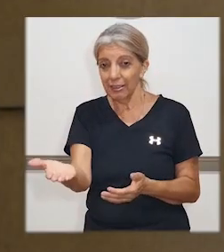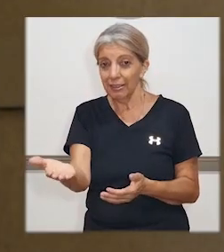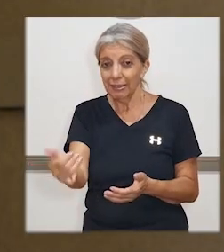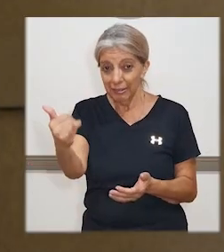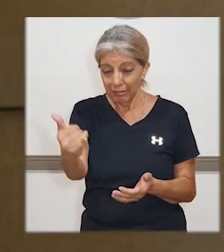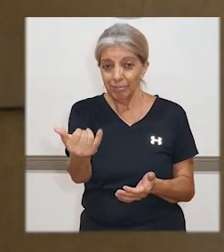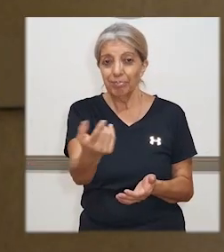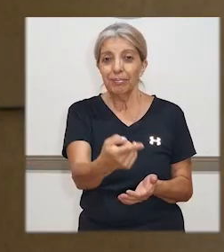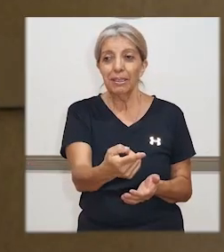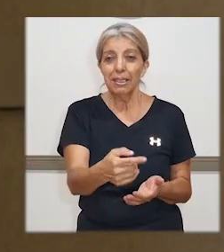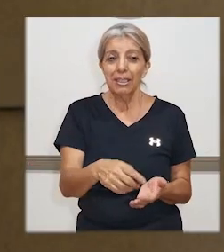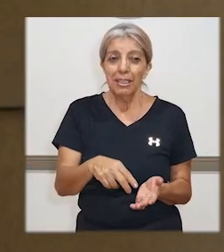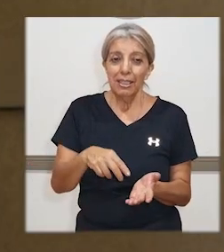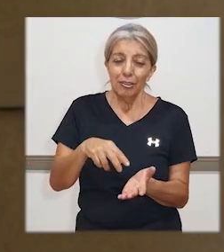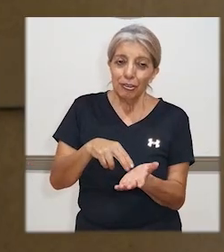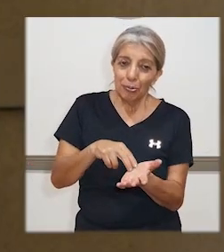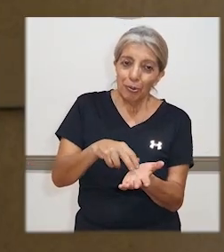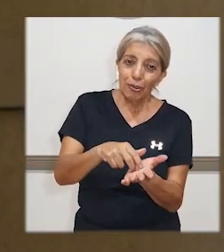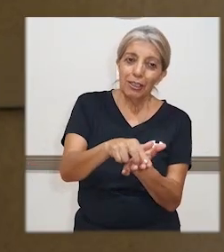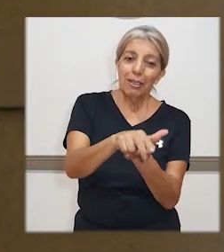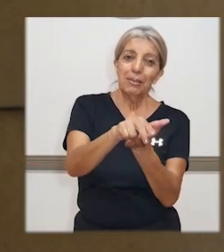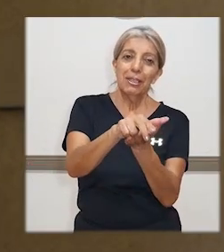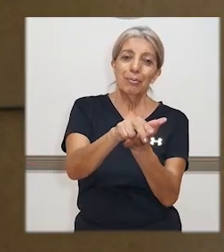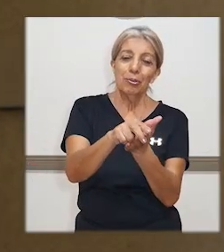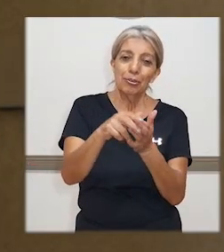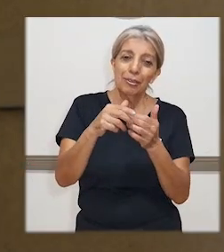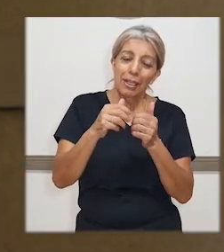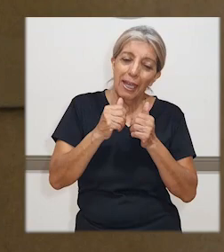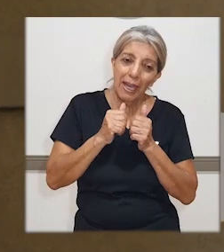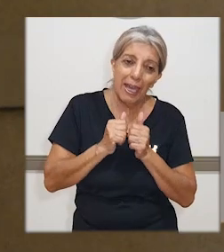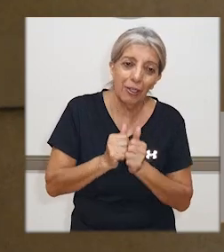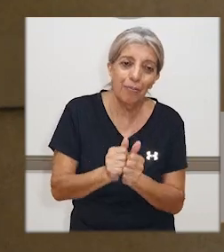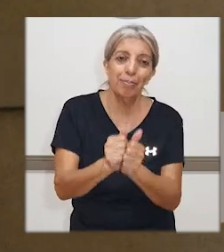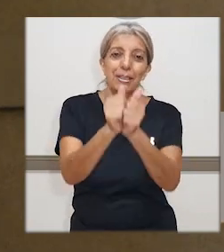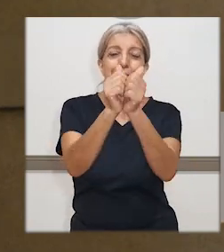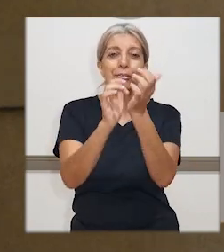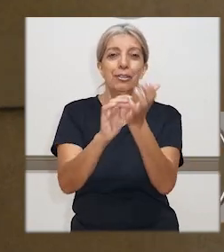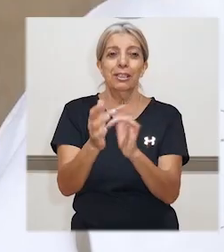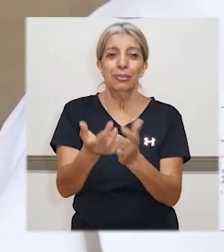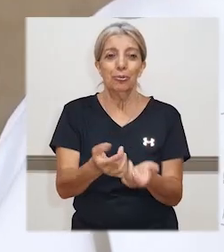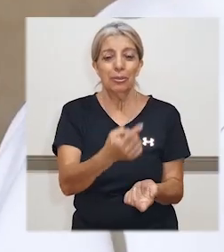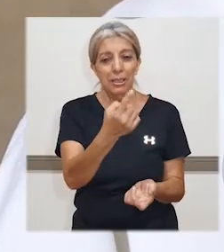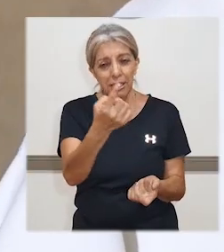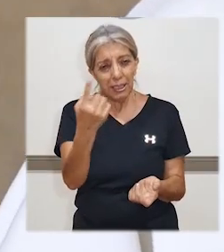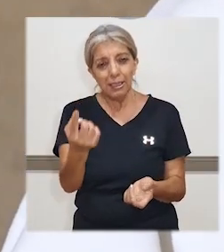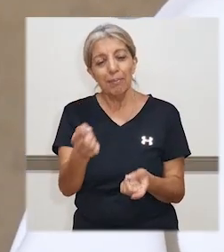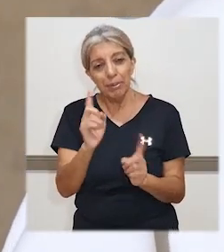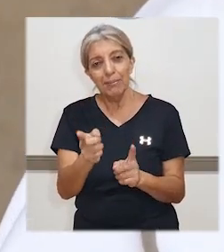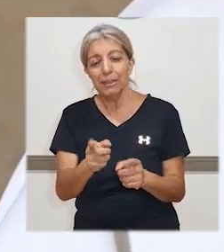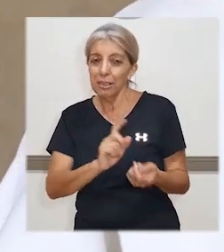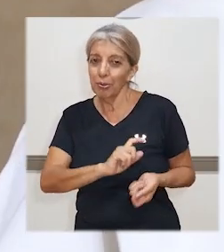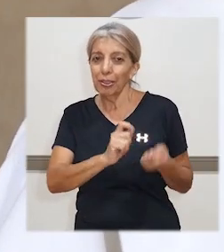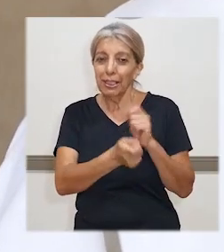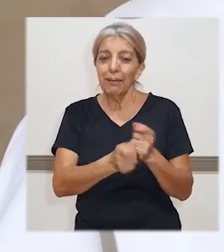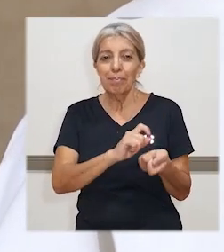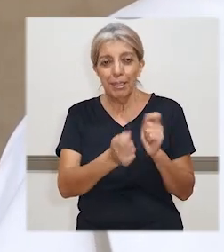todos formamos parte de este caminar de la Iglesia, todos formamos parte de este tiempo de renovación eclesial y a